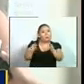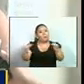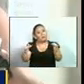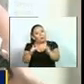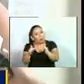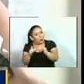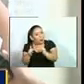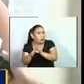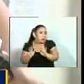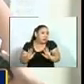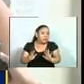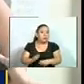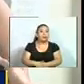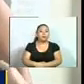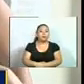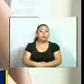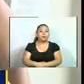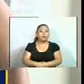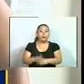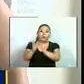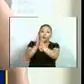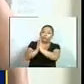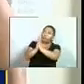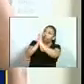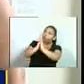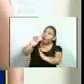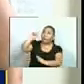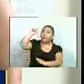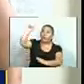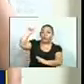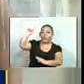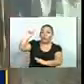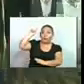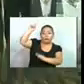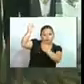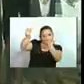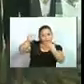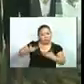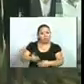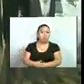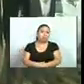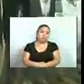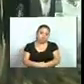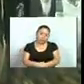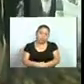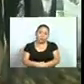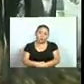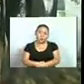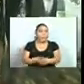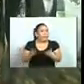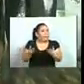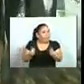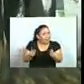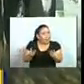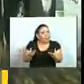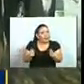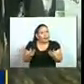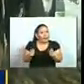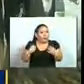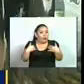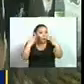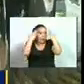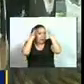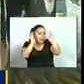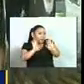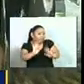pedirle a Dios siempre y que Él nos ayude. Sí, siempre el temor porque uno nunca